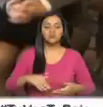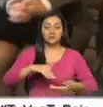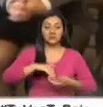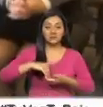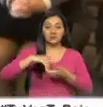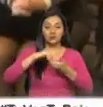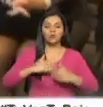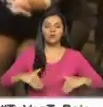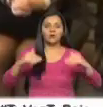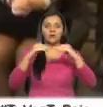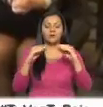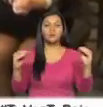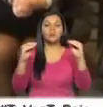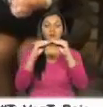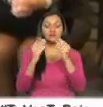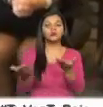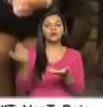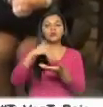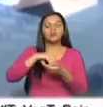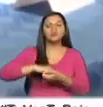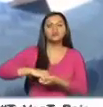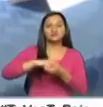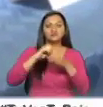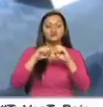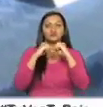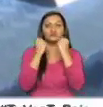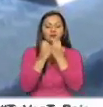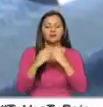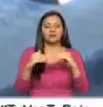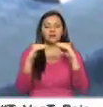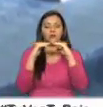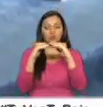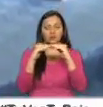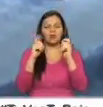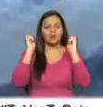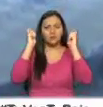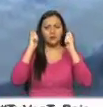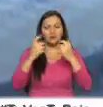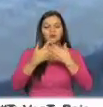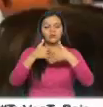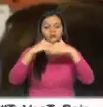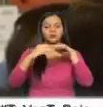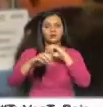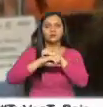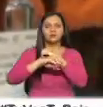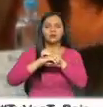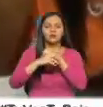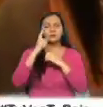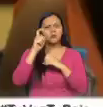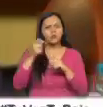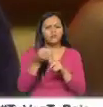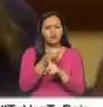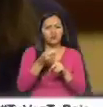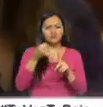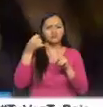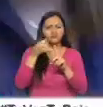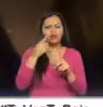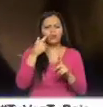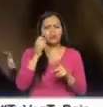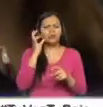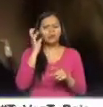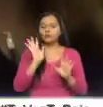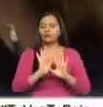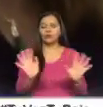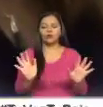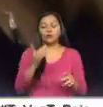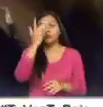Solidaridad con Igualdad y Reconstruyamos con Igualdad es una campaña encaminada a prevenir la violencia de género en cualquiera de sus